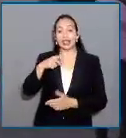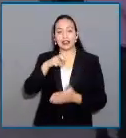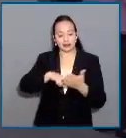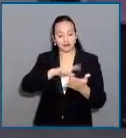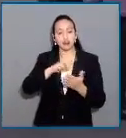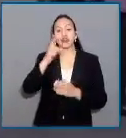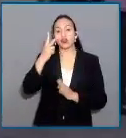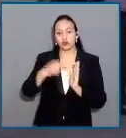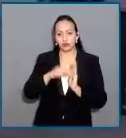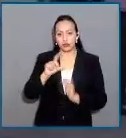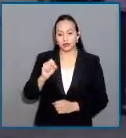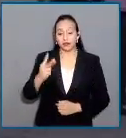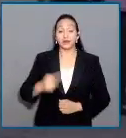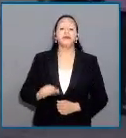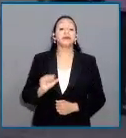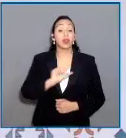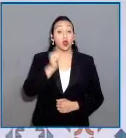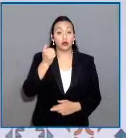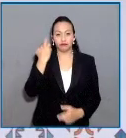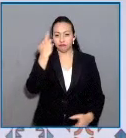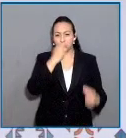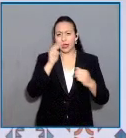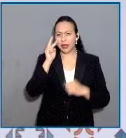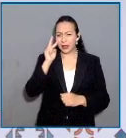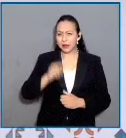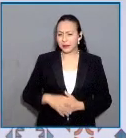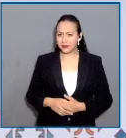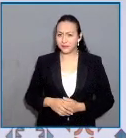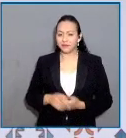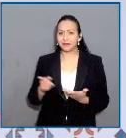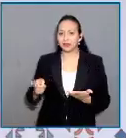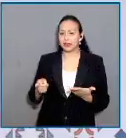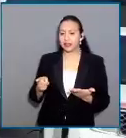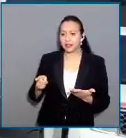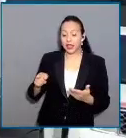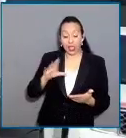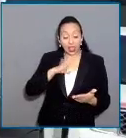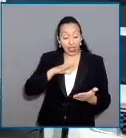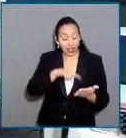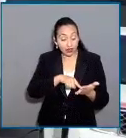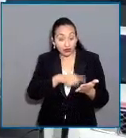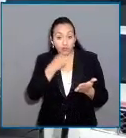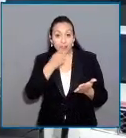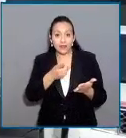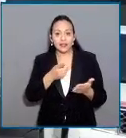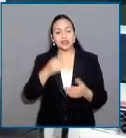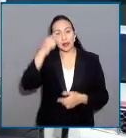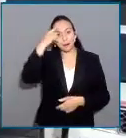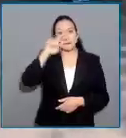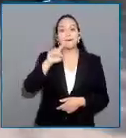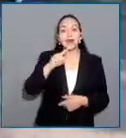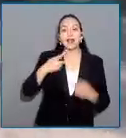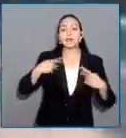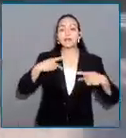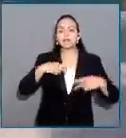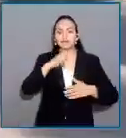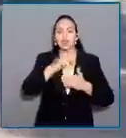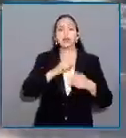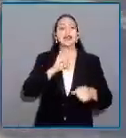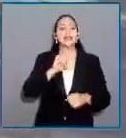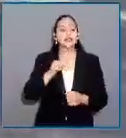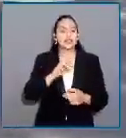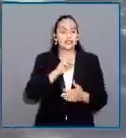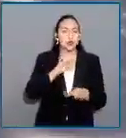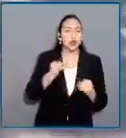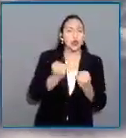Pleno determinaría si el precepto que tipifica el delito de omisión en auxilio vulnera el principio de legalidad, pues las porciones normativas